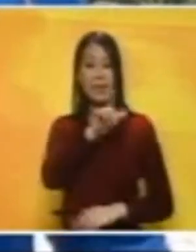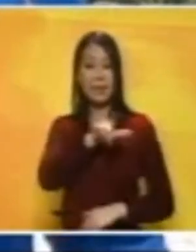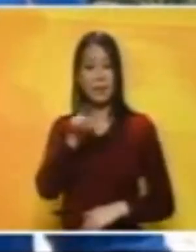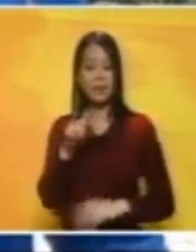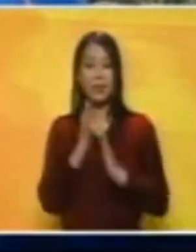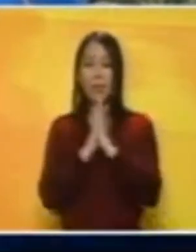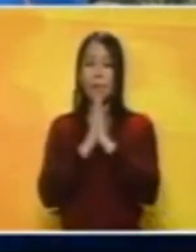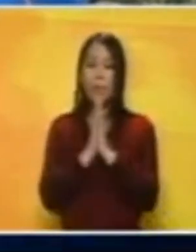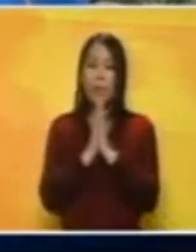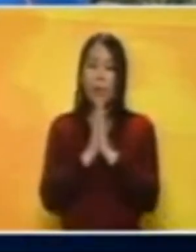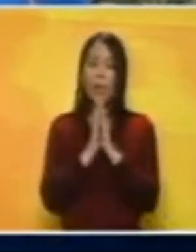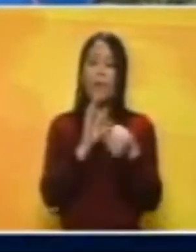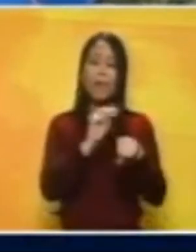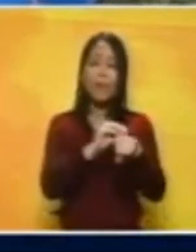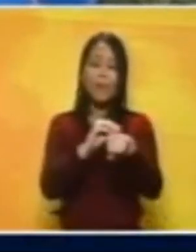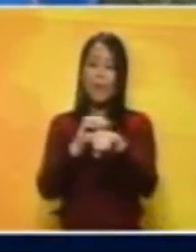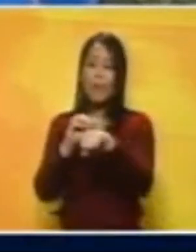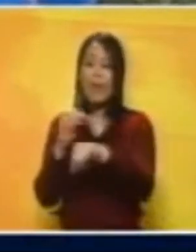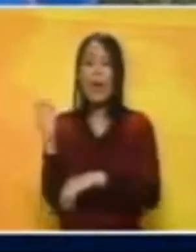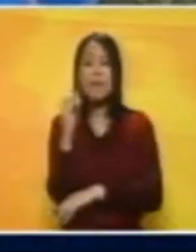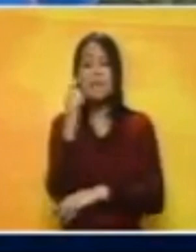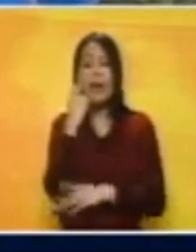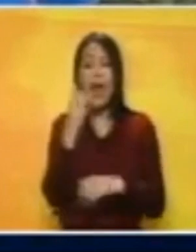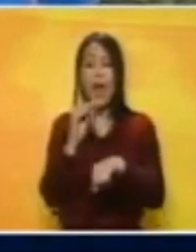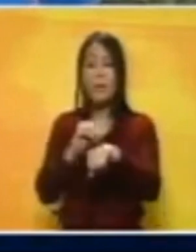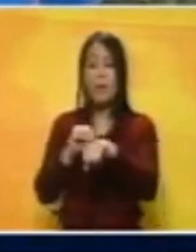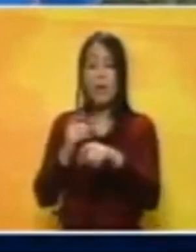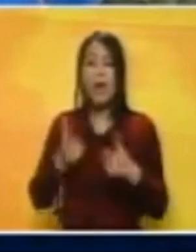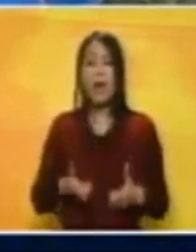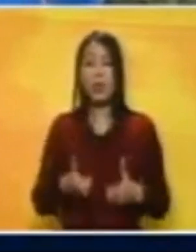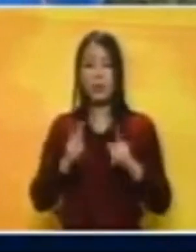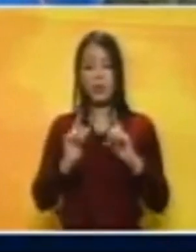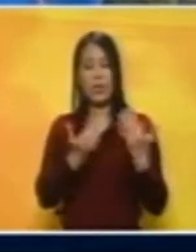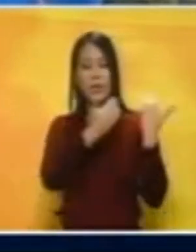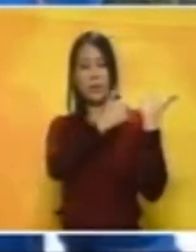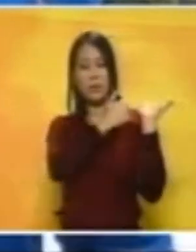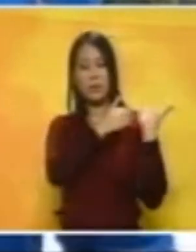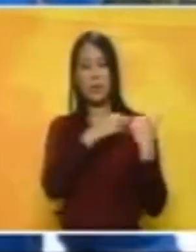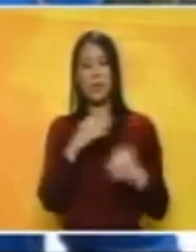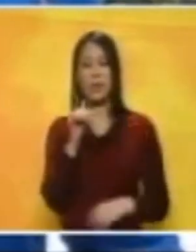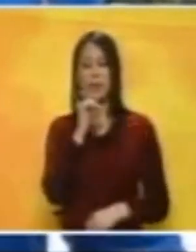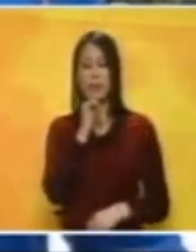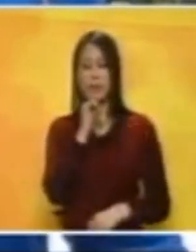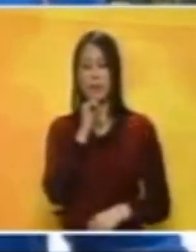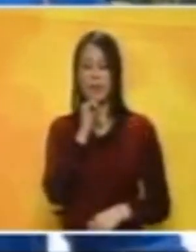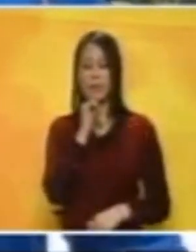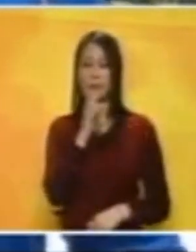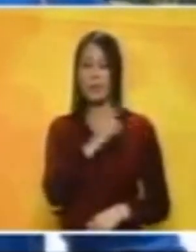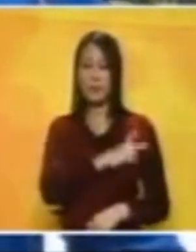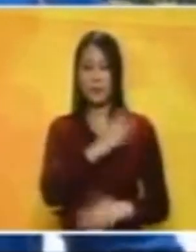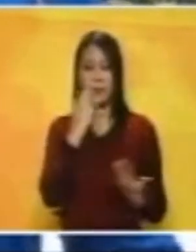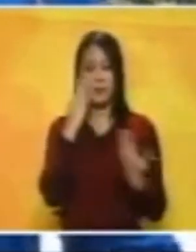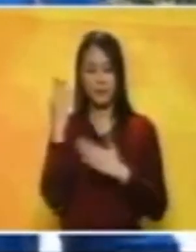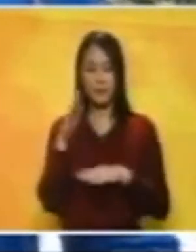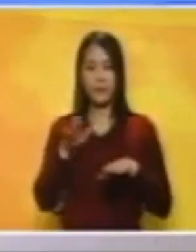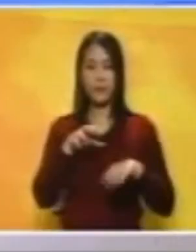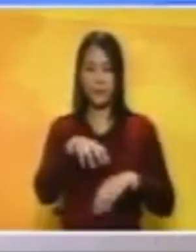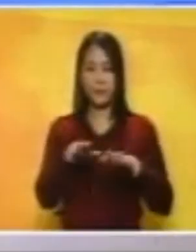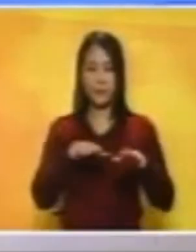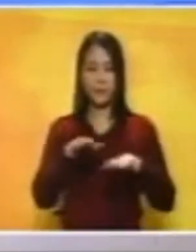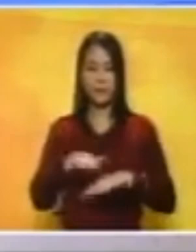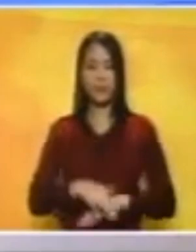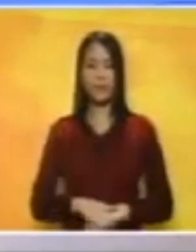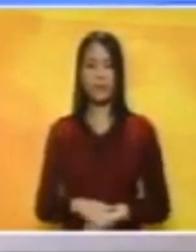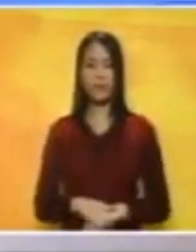hacen un llamado urgente a las autoridades con competencia con esta información devolvemos el pase a los estudios desde el estado cojedes